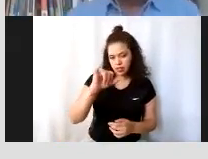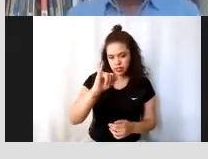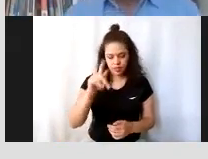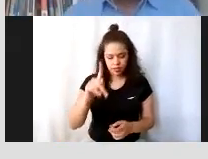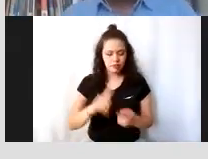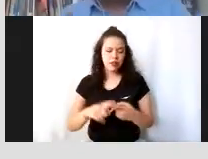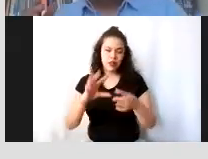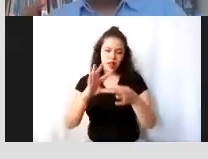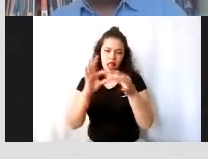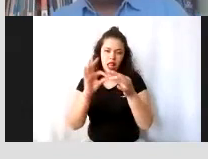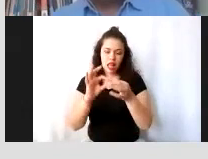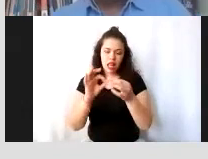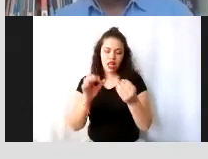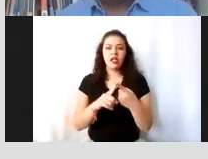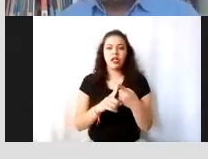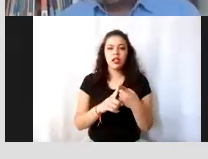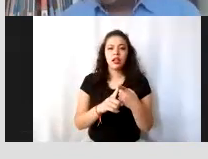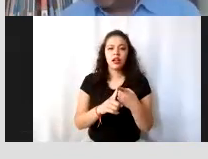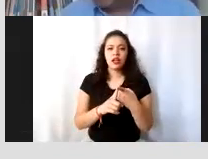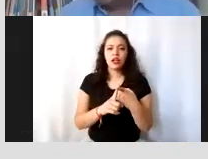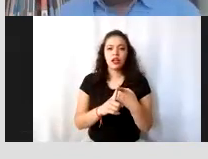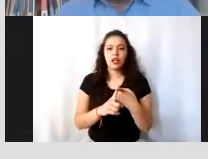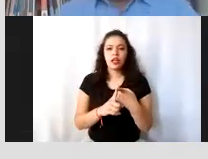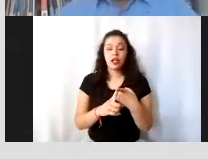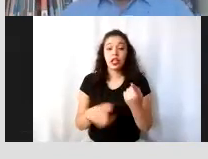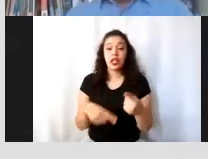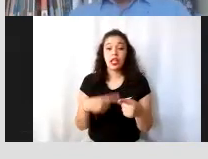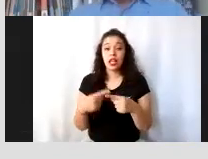etcétera. ¿A través de quién? ¿A través de quién?